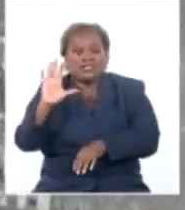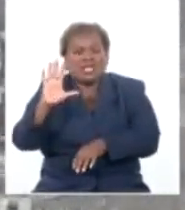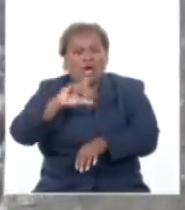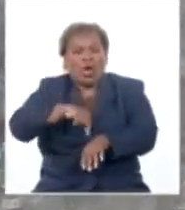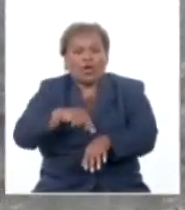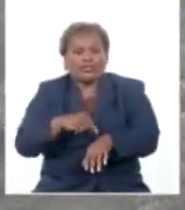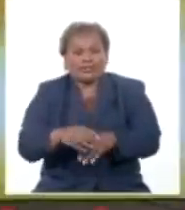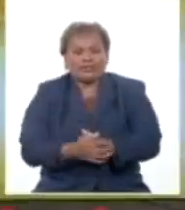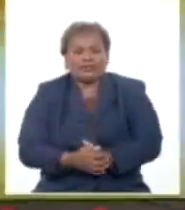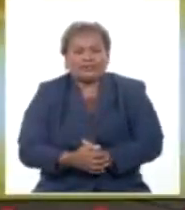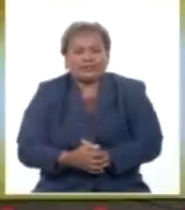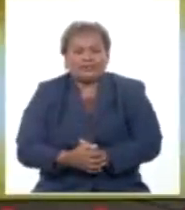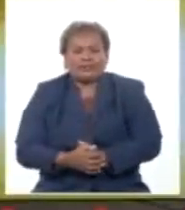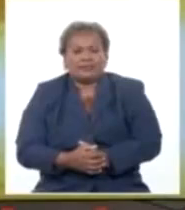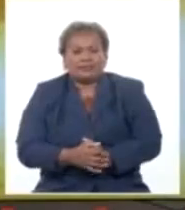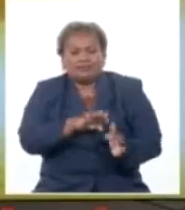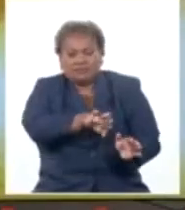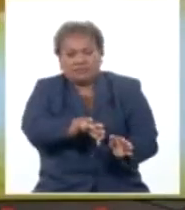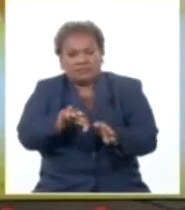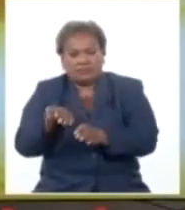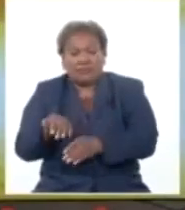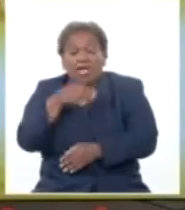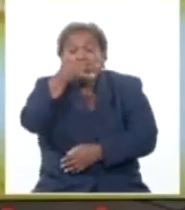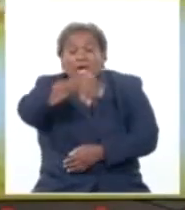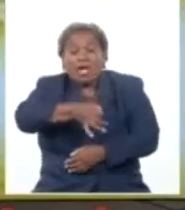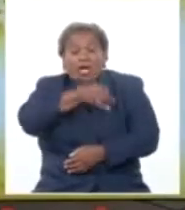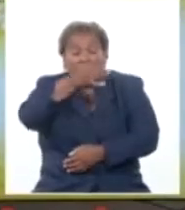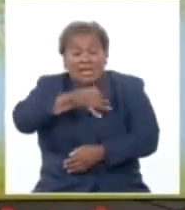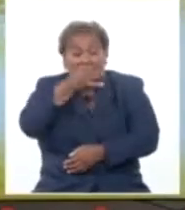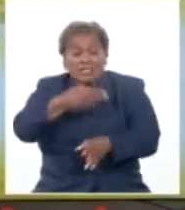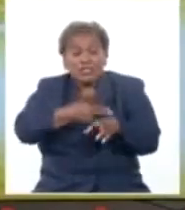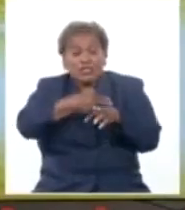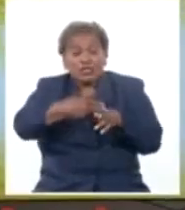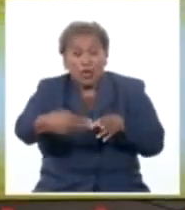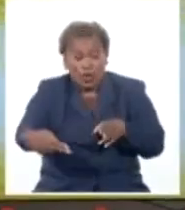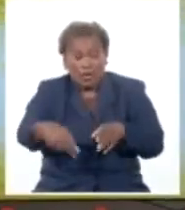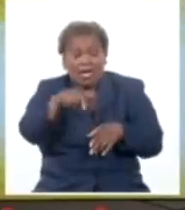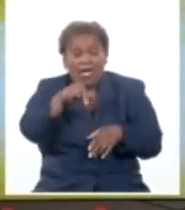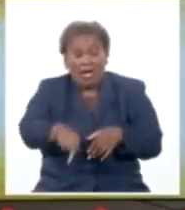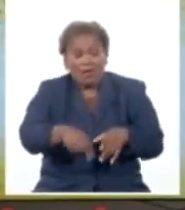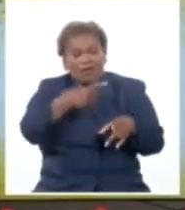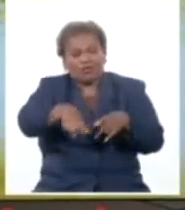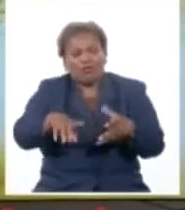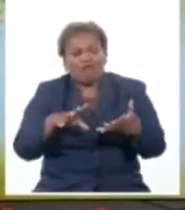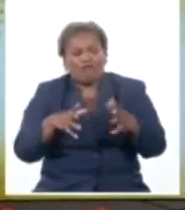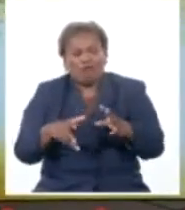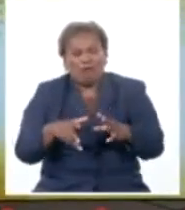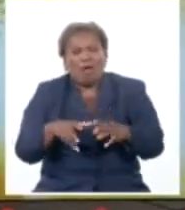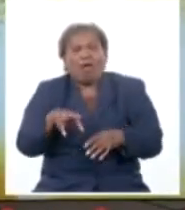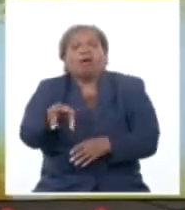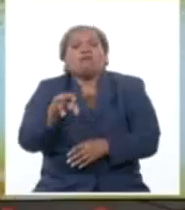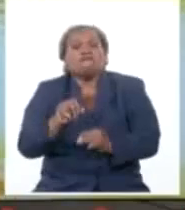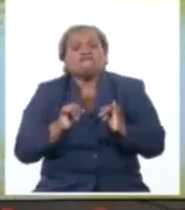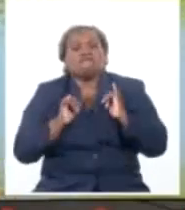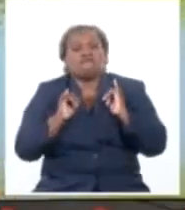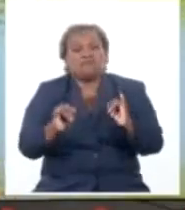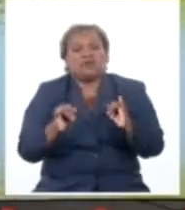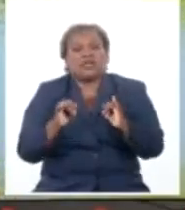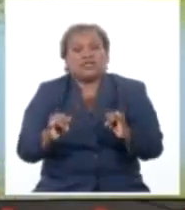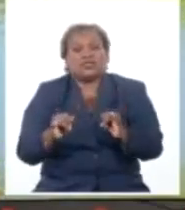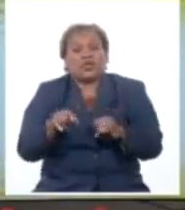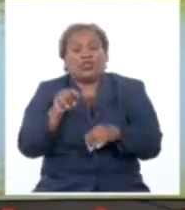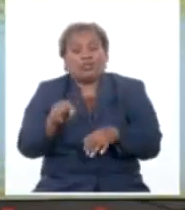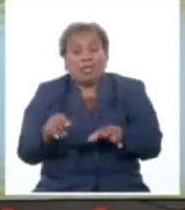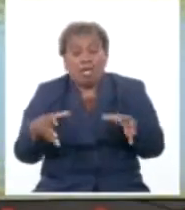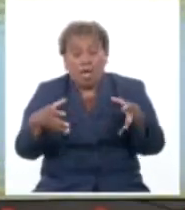Donetsk. Esta narrativa bélica tiene ahora una arista disuasoria, y es que nuevas revelaciones sobre la presunta autoría de un